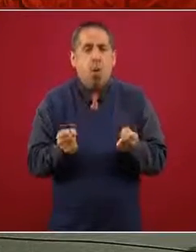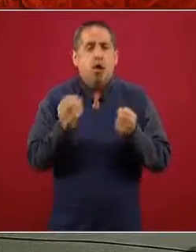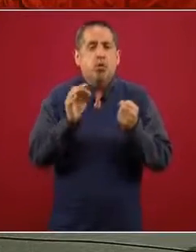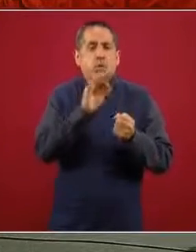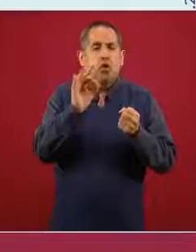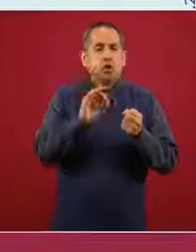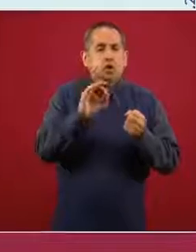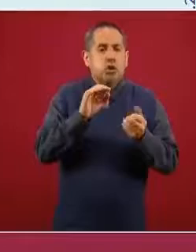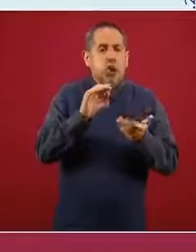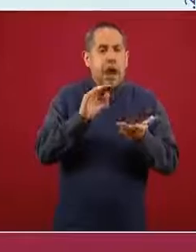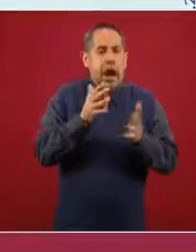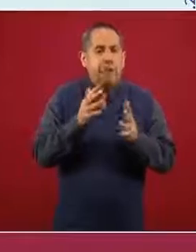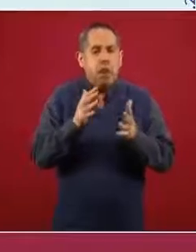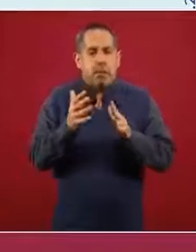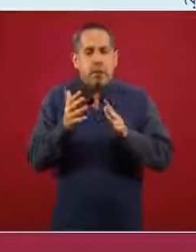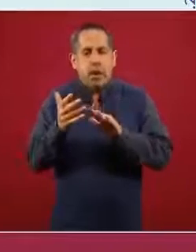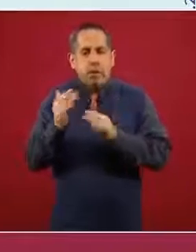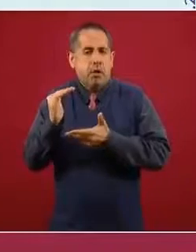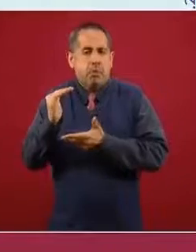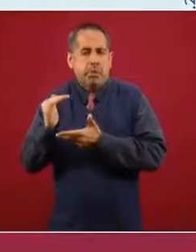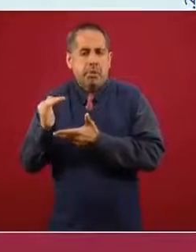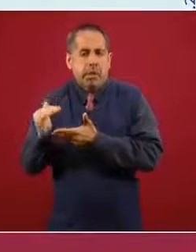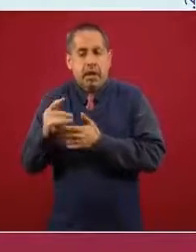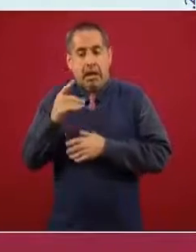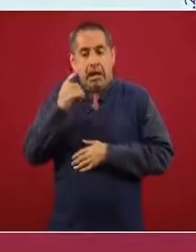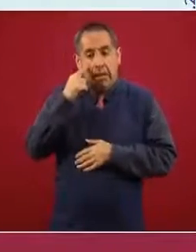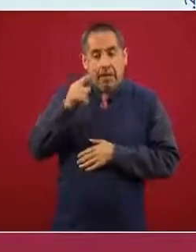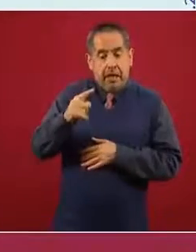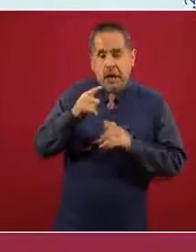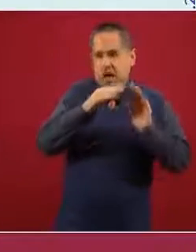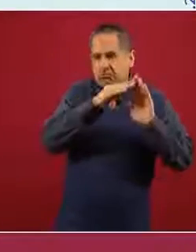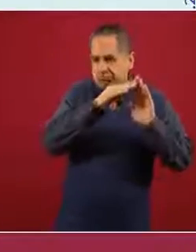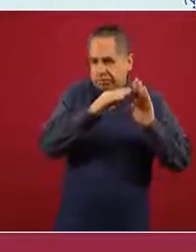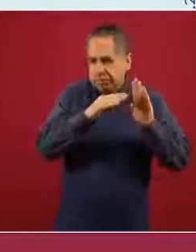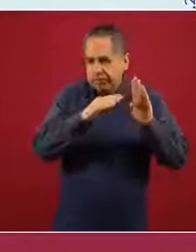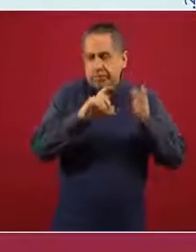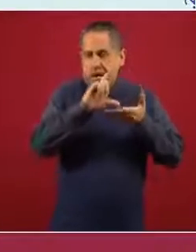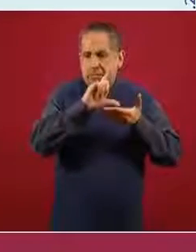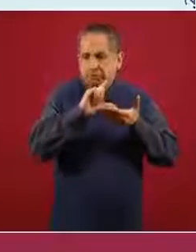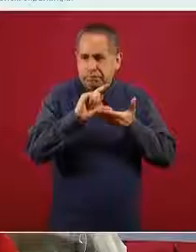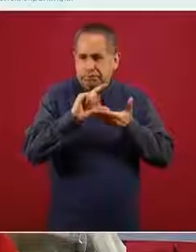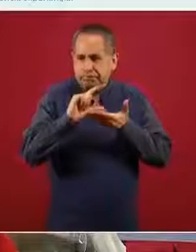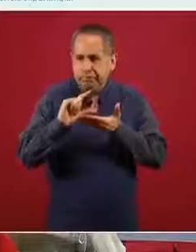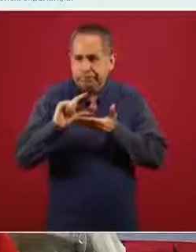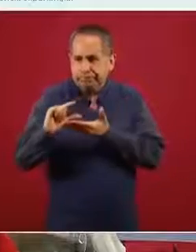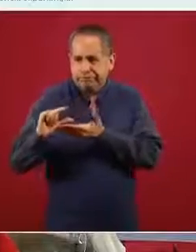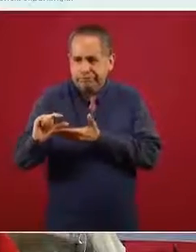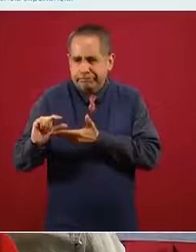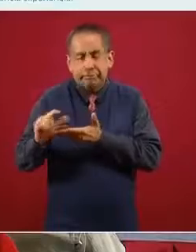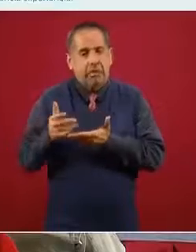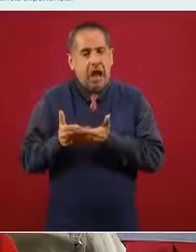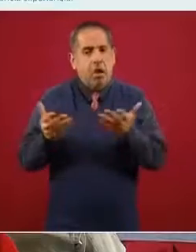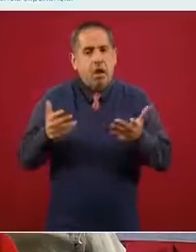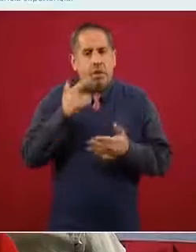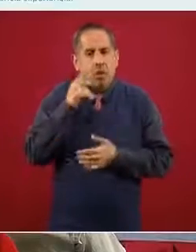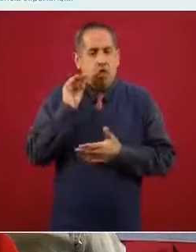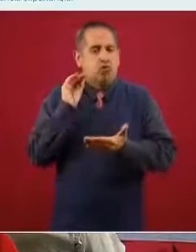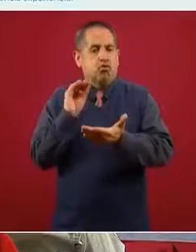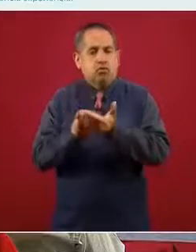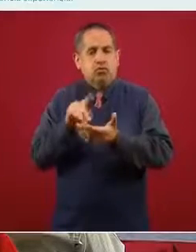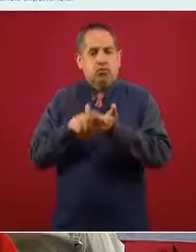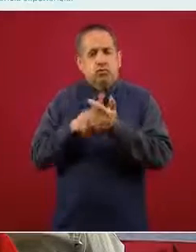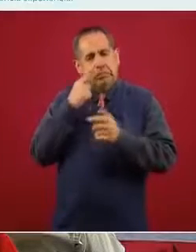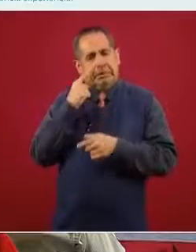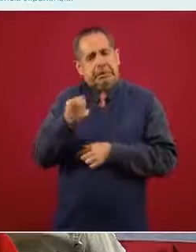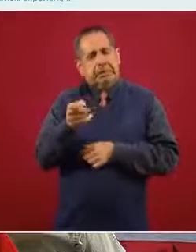de cambio. Ya veíamos que esto llevaba una disminución desde su inicio, ahora también se grafica esa